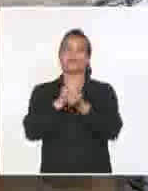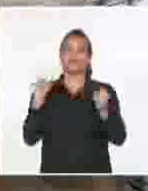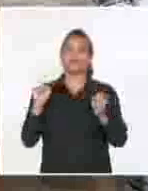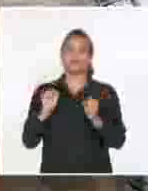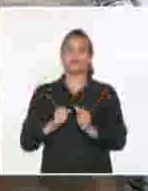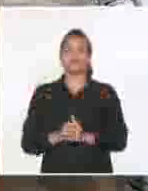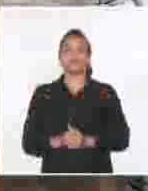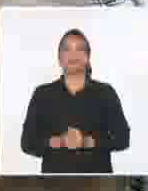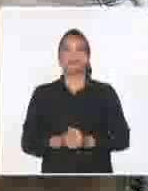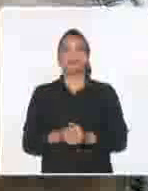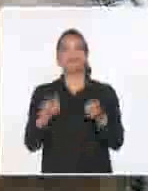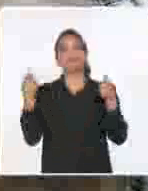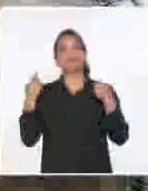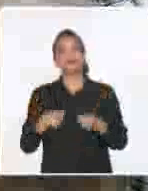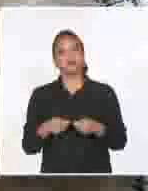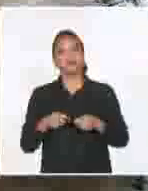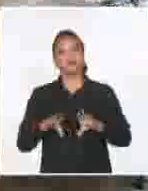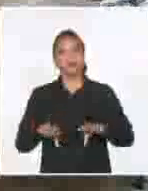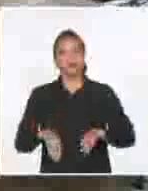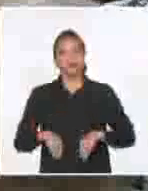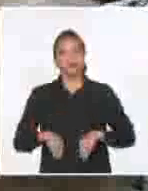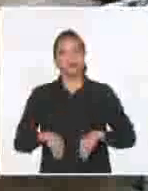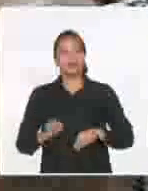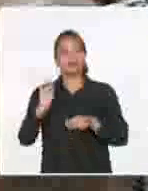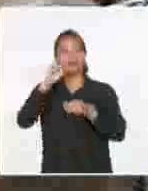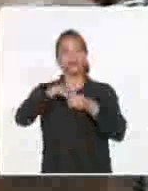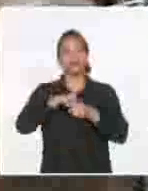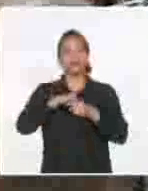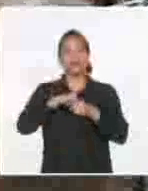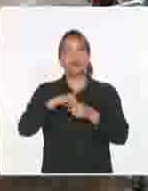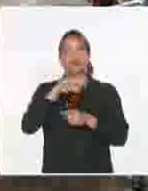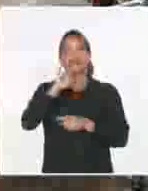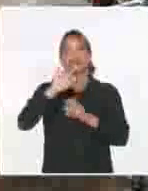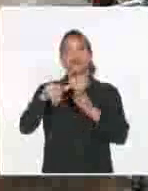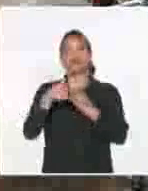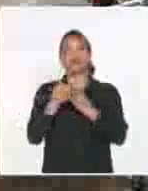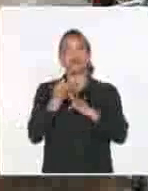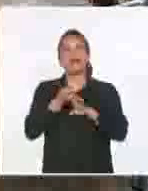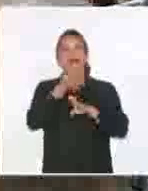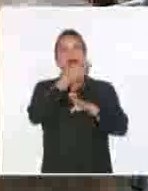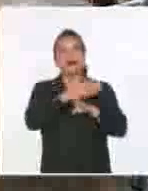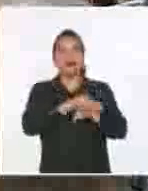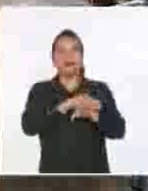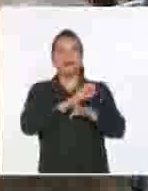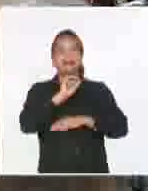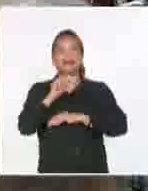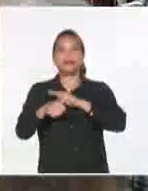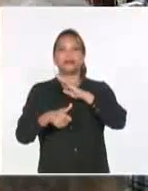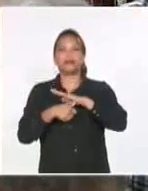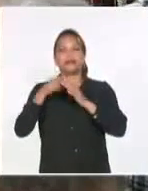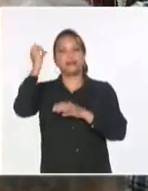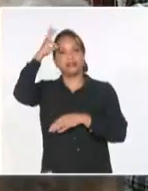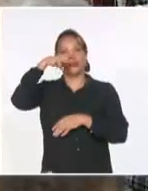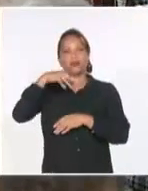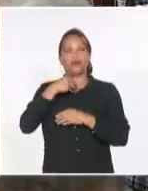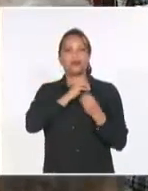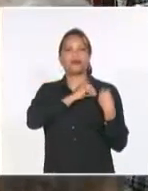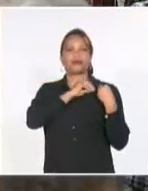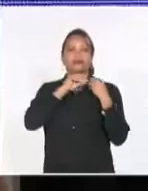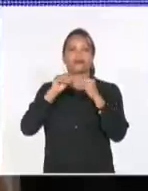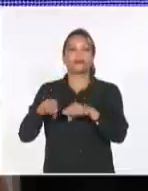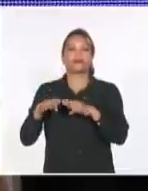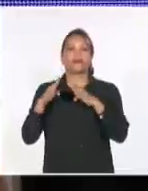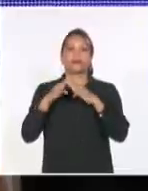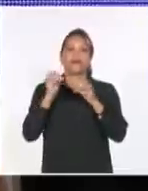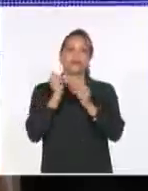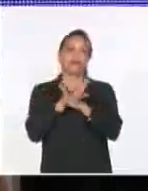decisión que fue adoptada, es decir, la de la inclusión de Cuba, solo 9 días antes de que el presidente Trump abandonara la Casa Blanca,